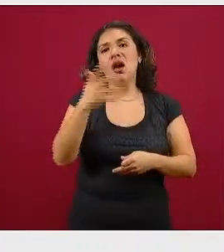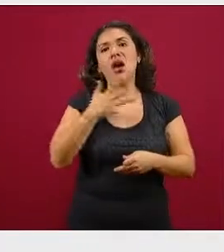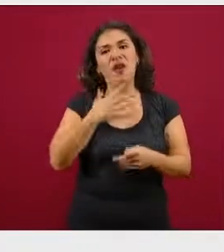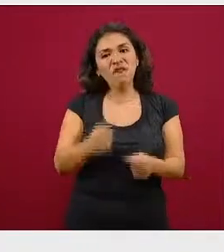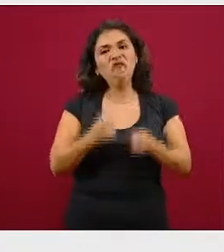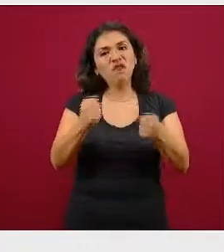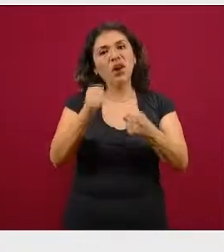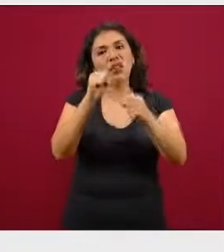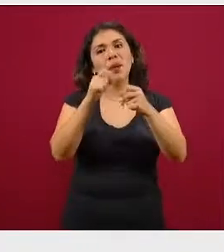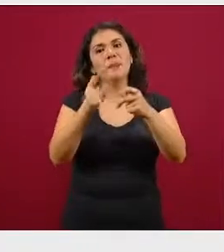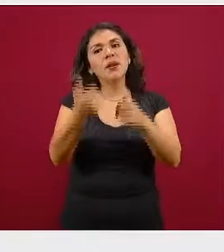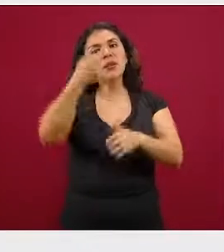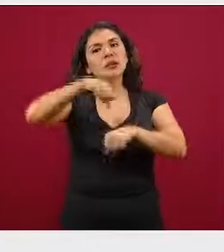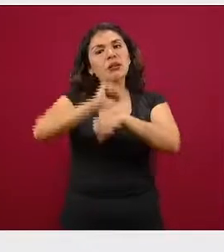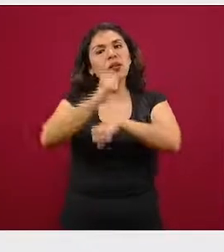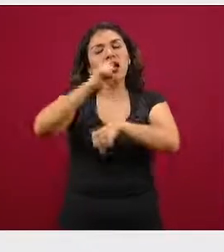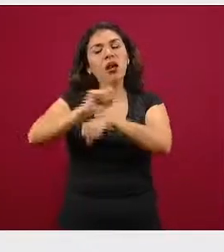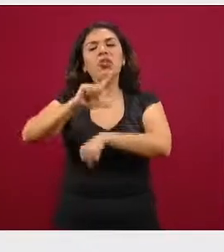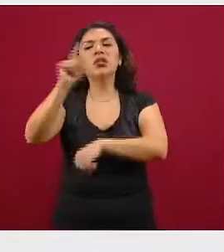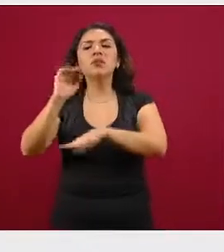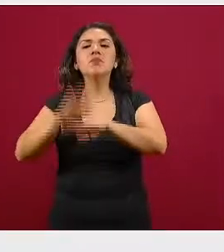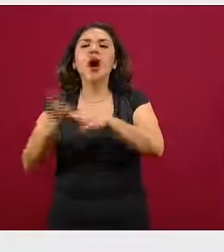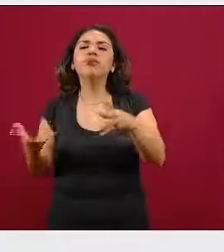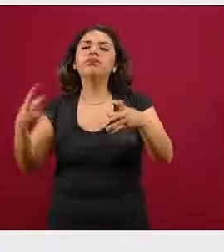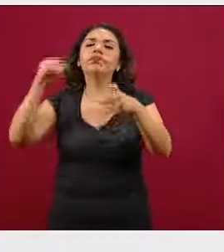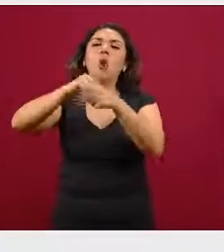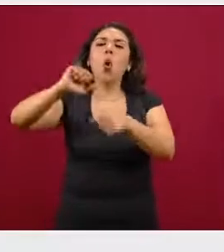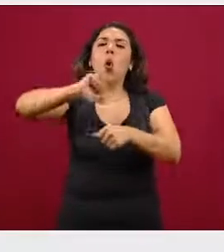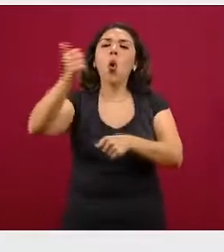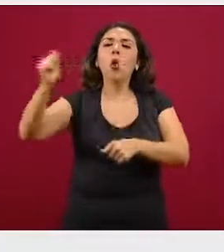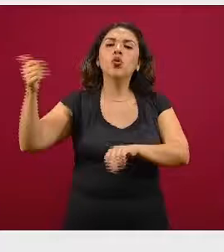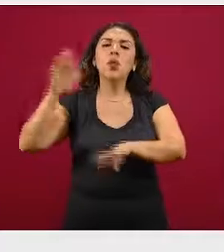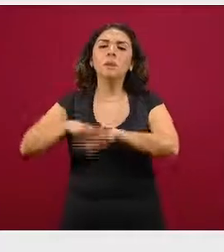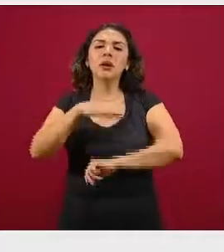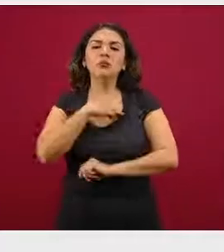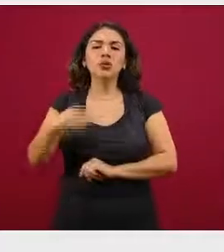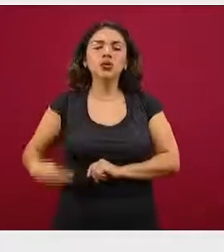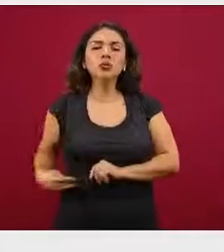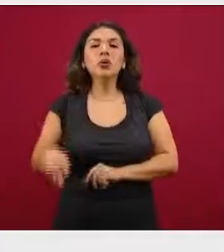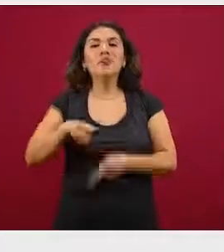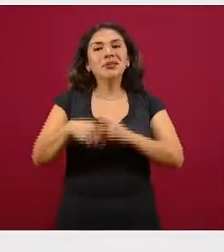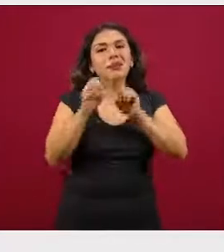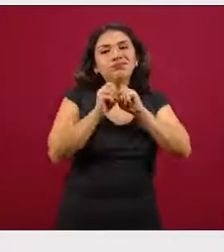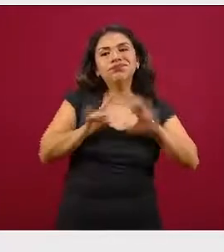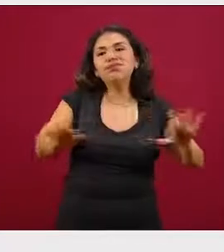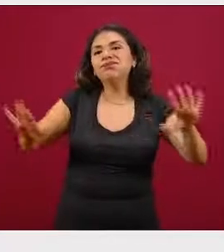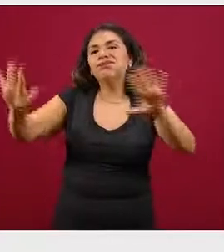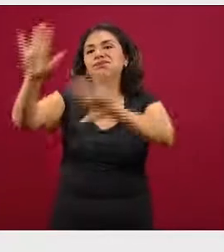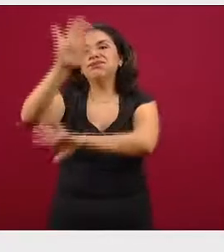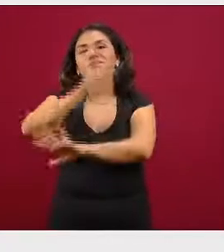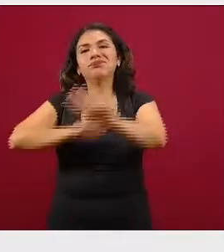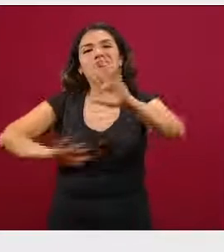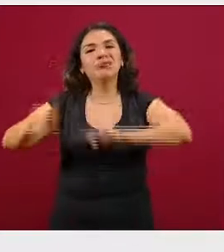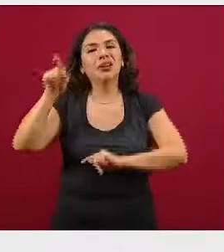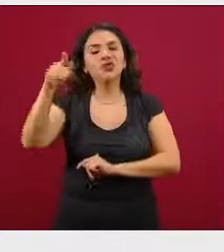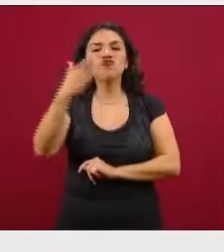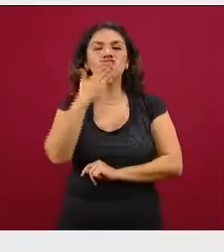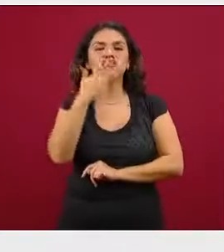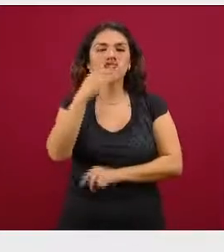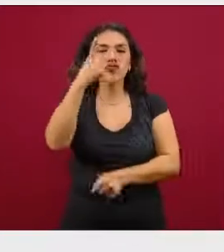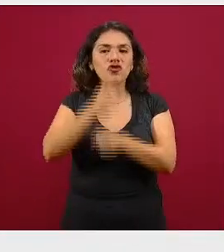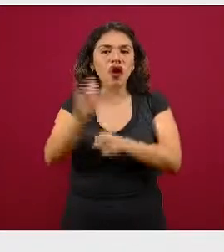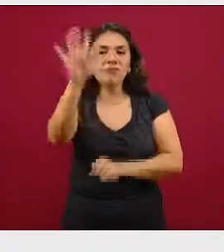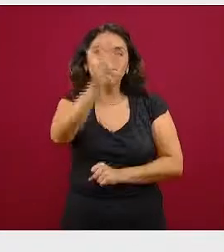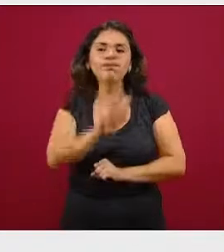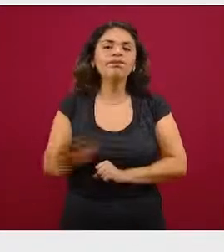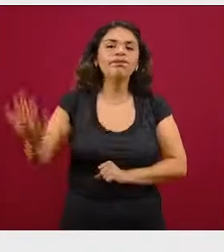las primeras semanas, ya luego se suman otros municipios más, empieza a haber dispersión en todos los ejes del estado.